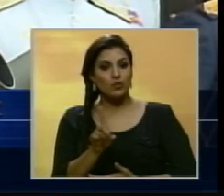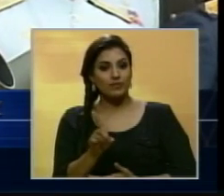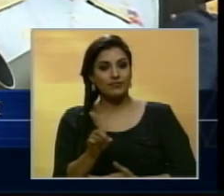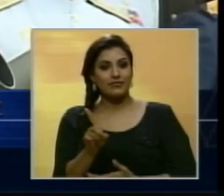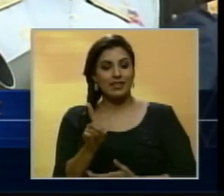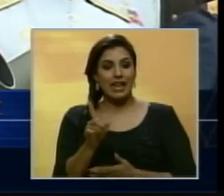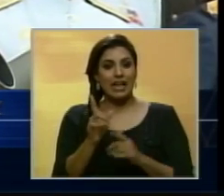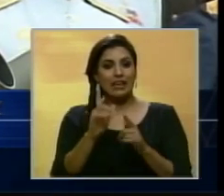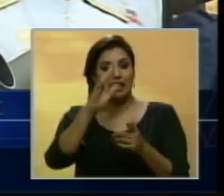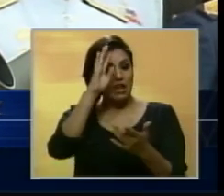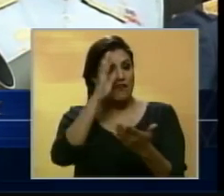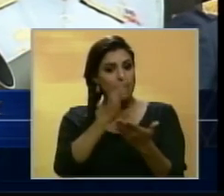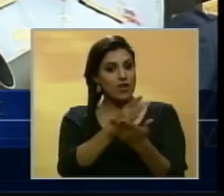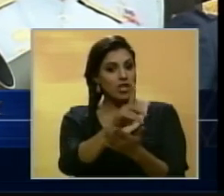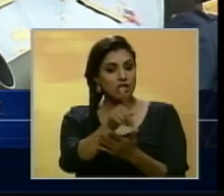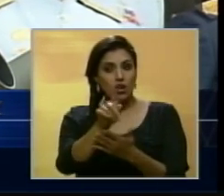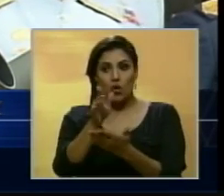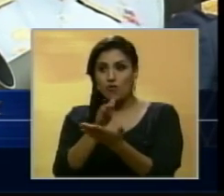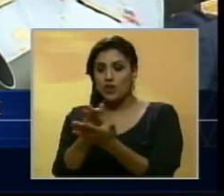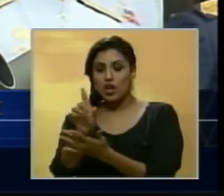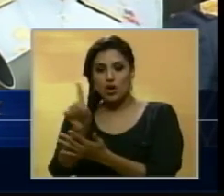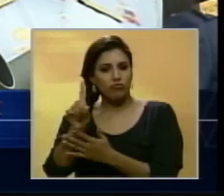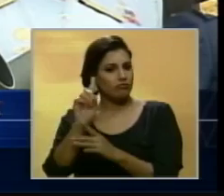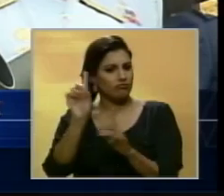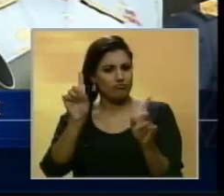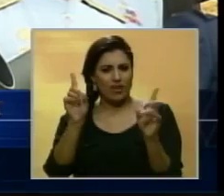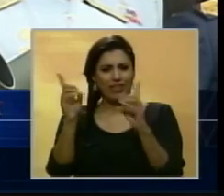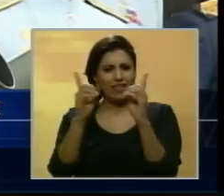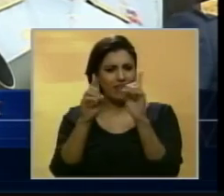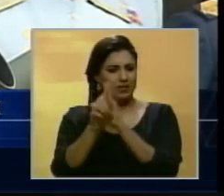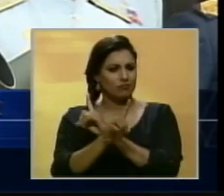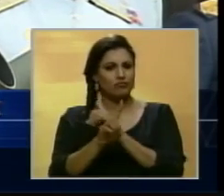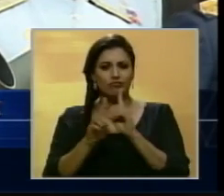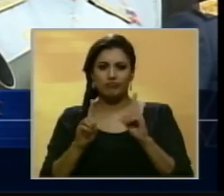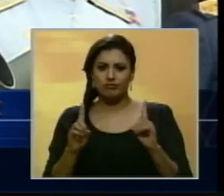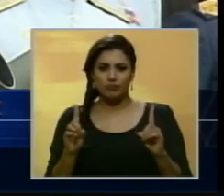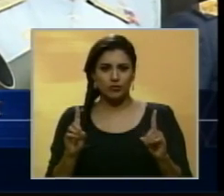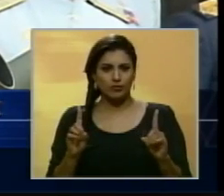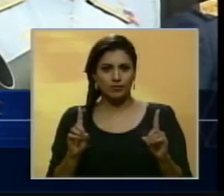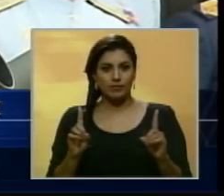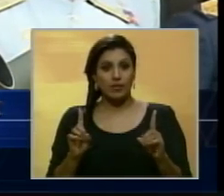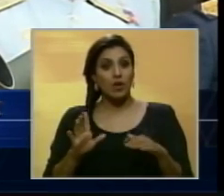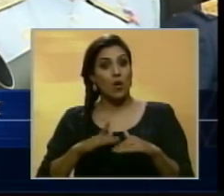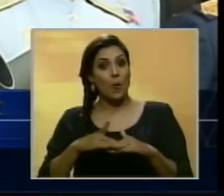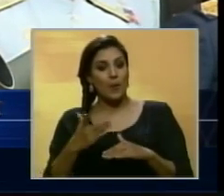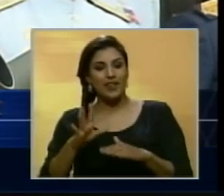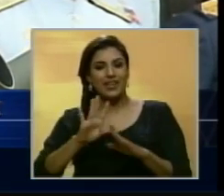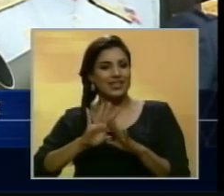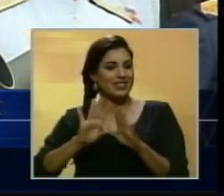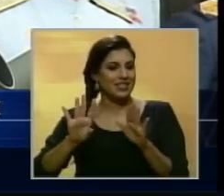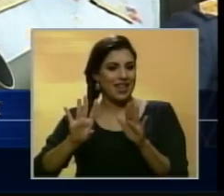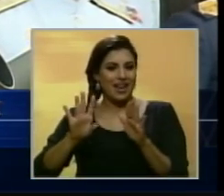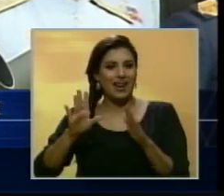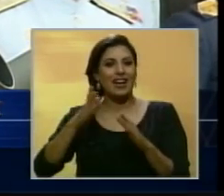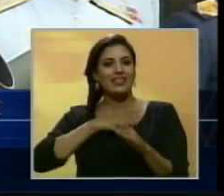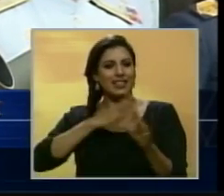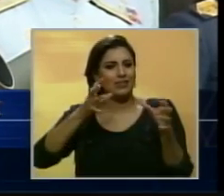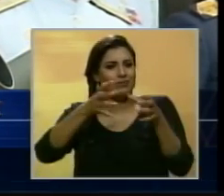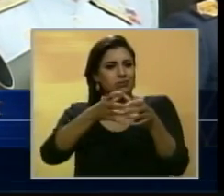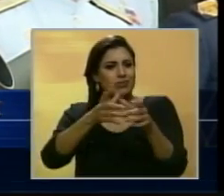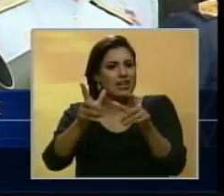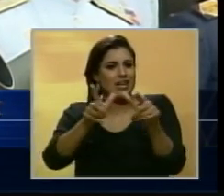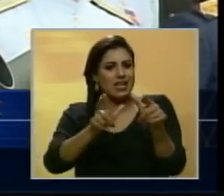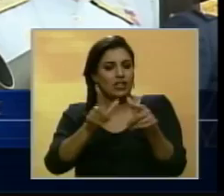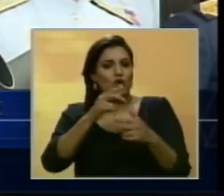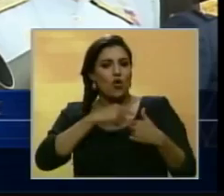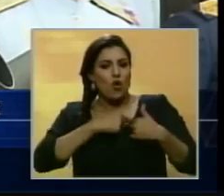en si es leal o no es leal, ese no es el debate, porque eso ya está constituido en